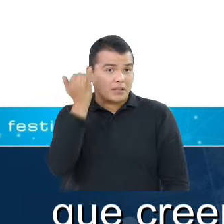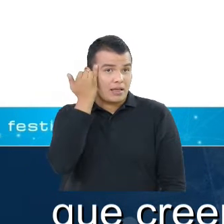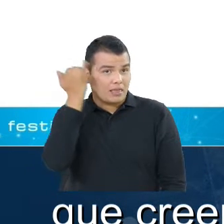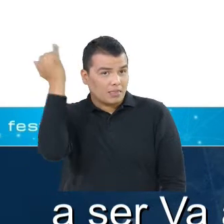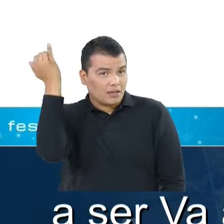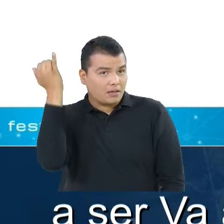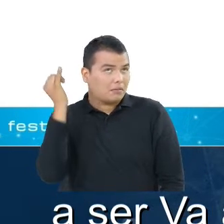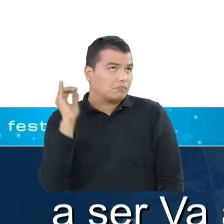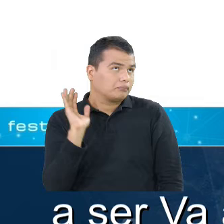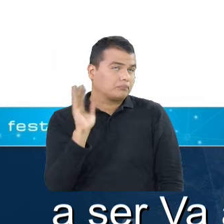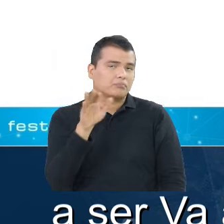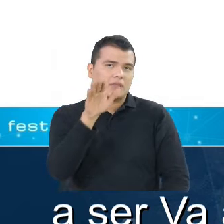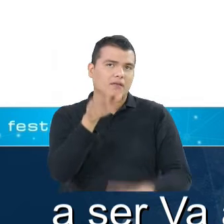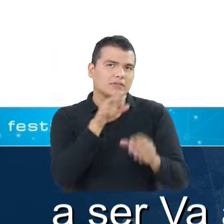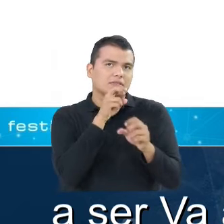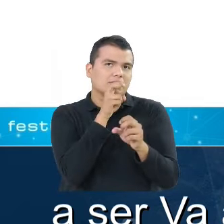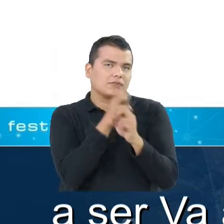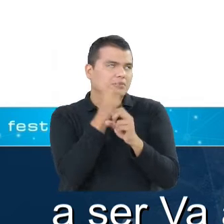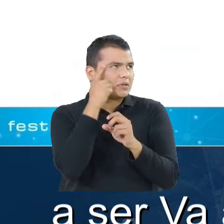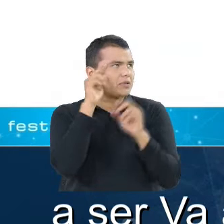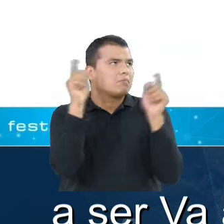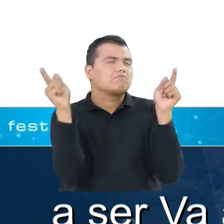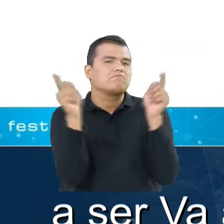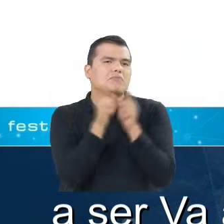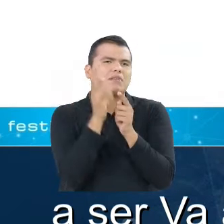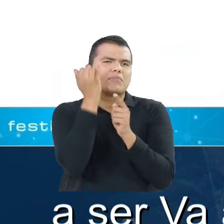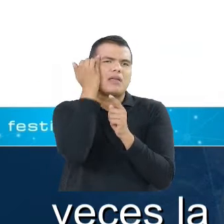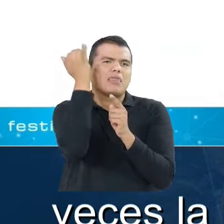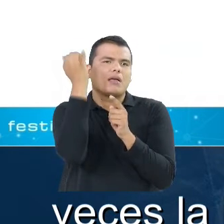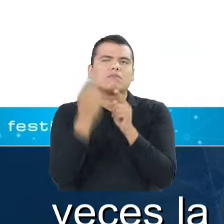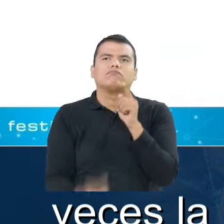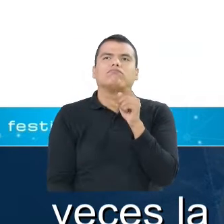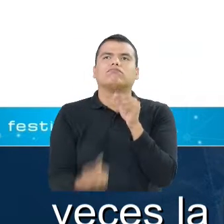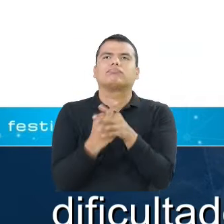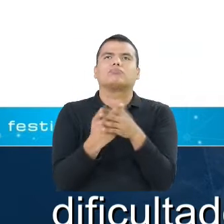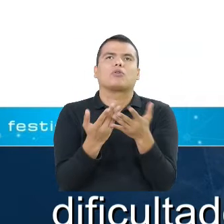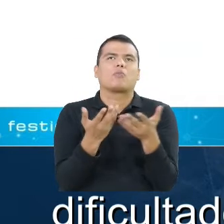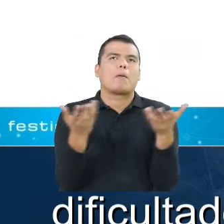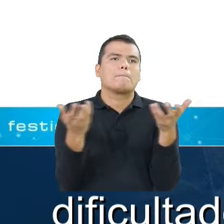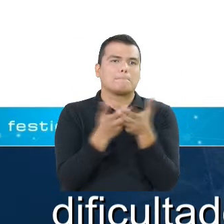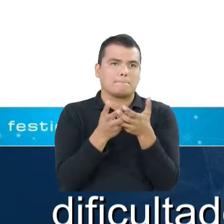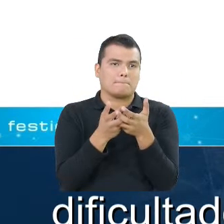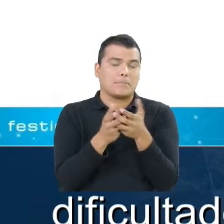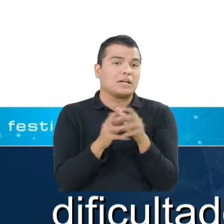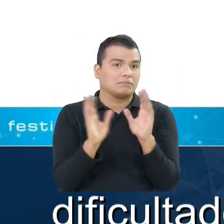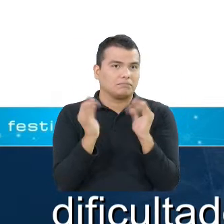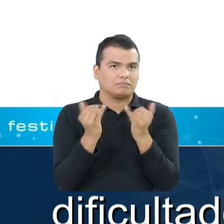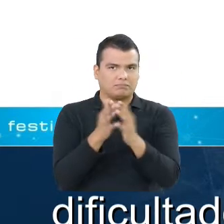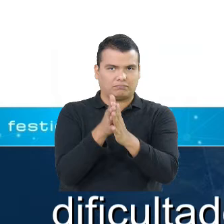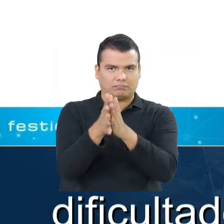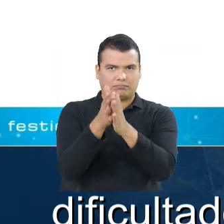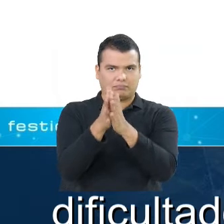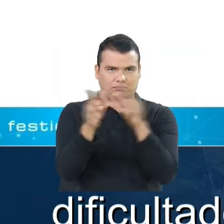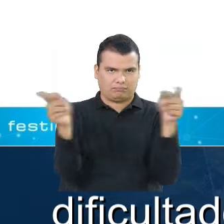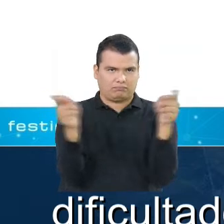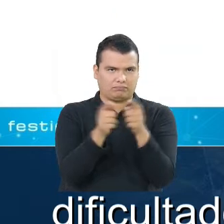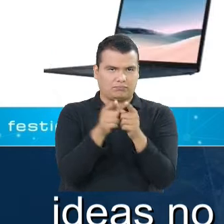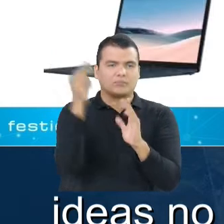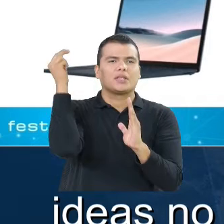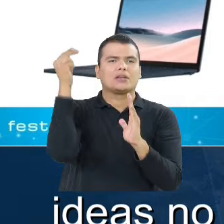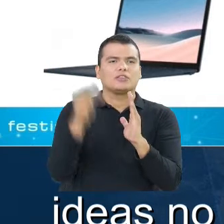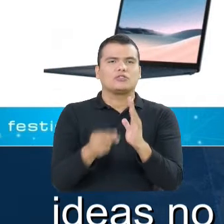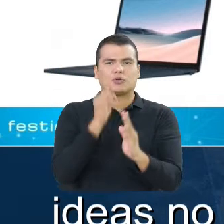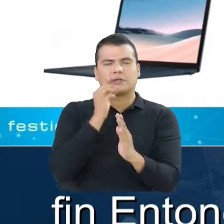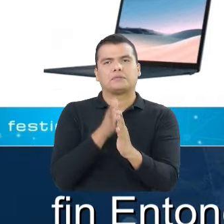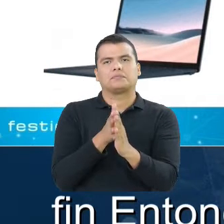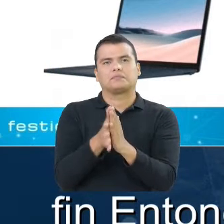diferentes dificultades porque se queda solo en ideas, no sabemos cómo desarrollarlas, en fin. Entonces les voy a contar una historia que nos va a meter un poquito más en